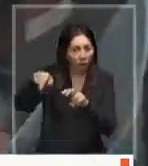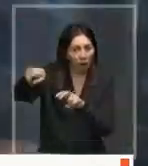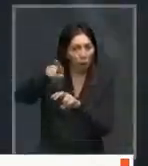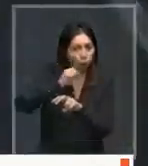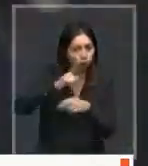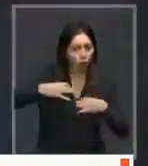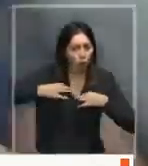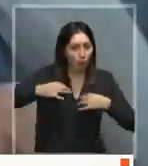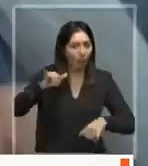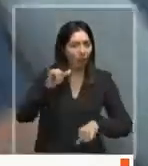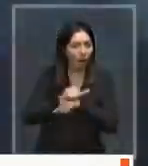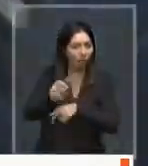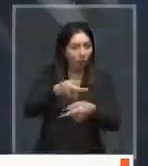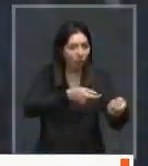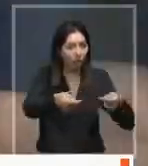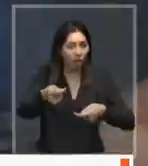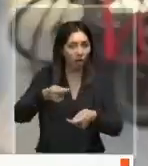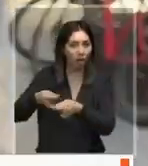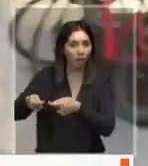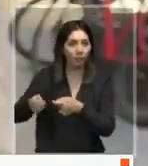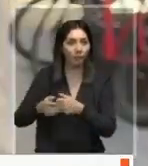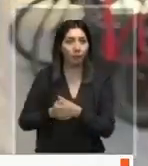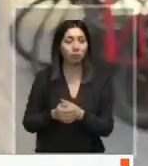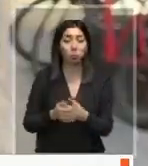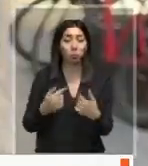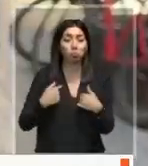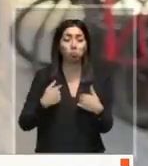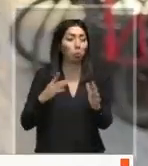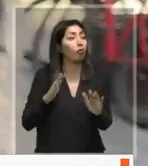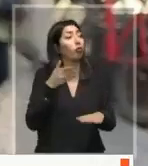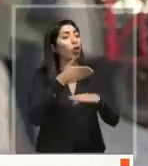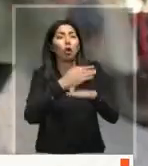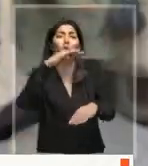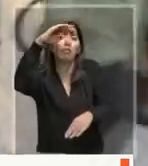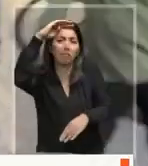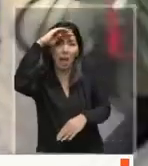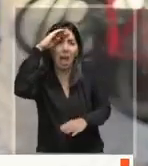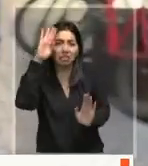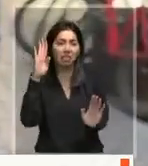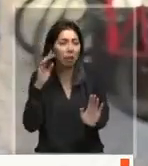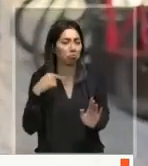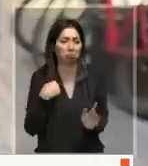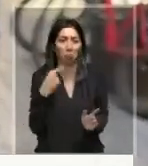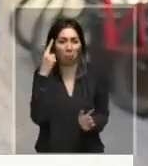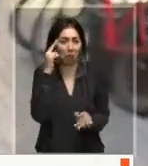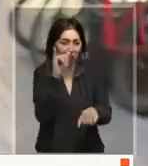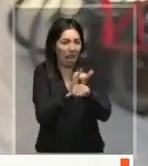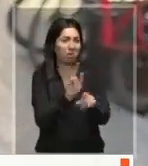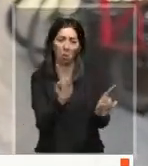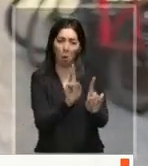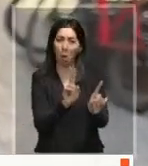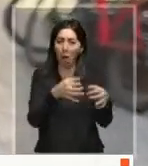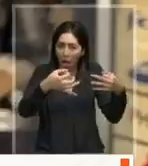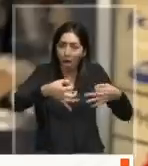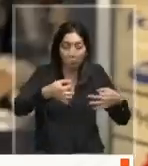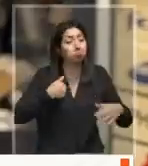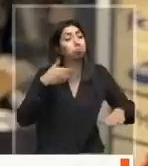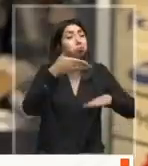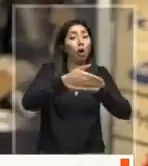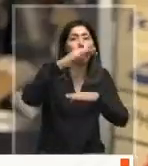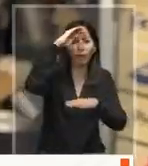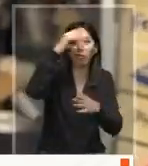supuestamente falsificadas. Uno compra con toda confianza sin imaginarse que están vendiendo ropa falsificada.